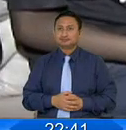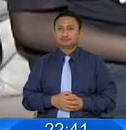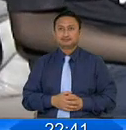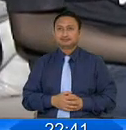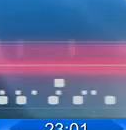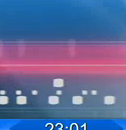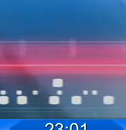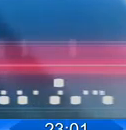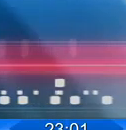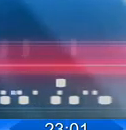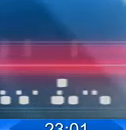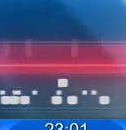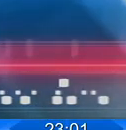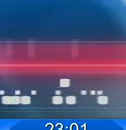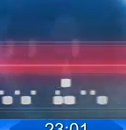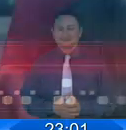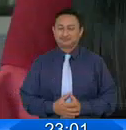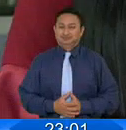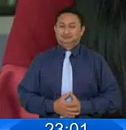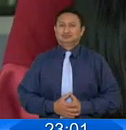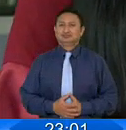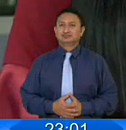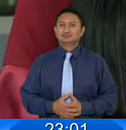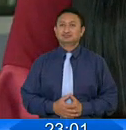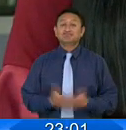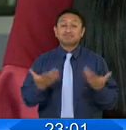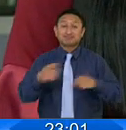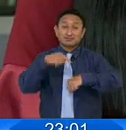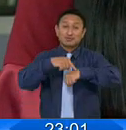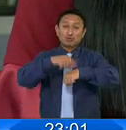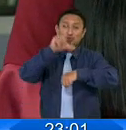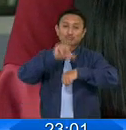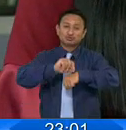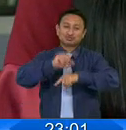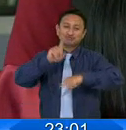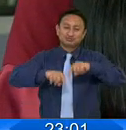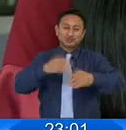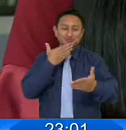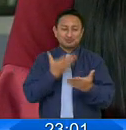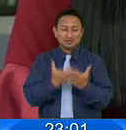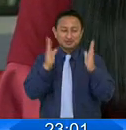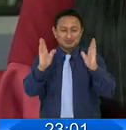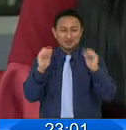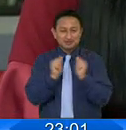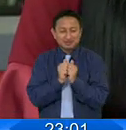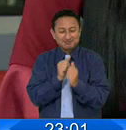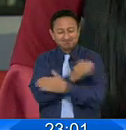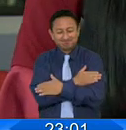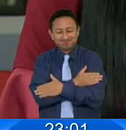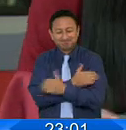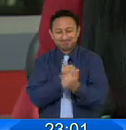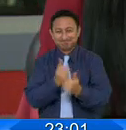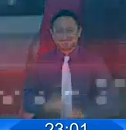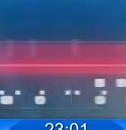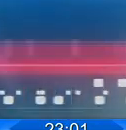Maite Morán. Se nos acabó el tiempo, amigos. Gracias por su compañía. Un abrazo grande.